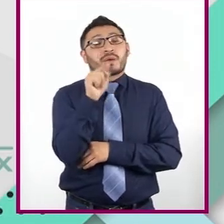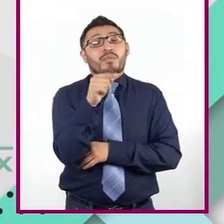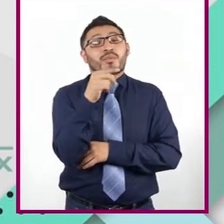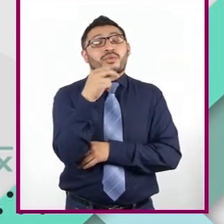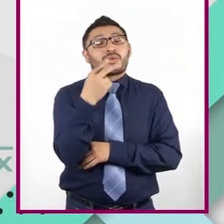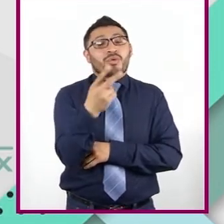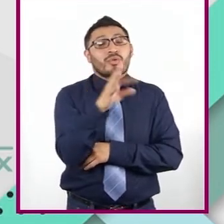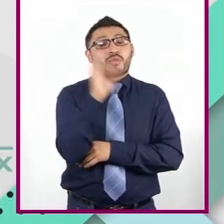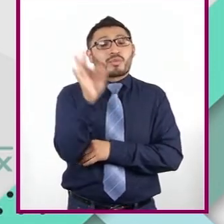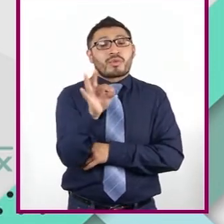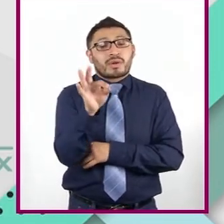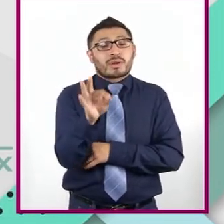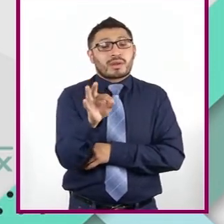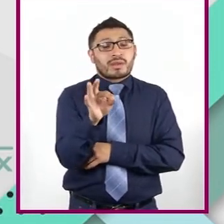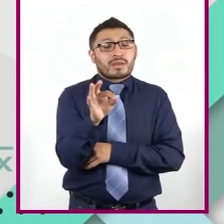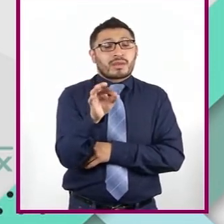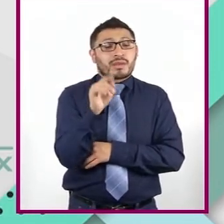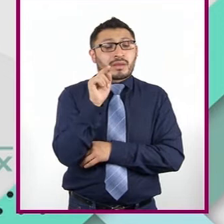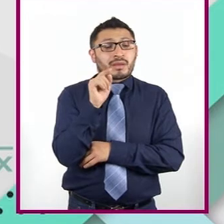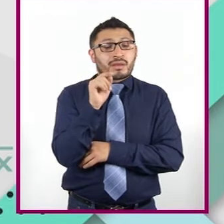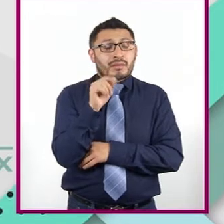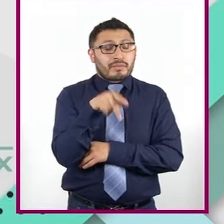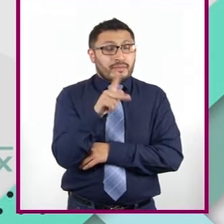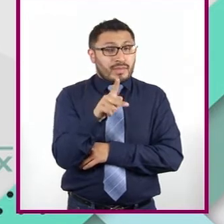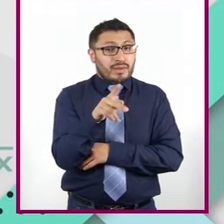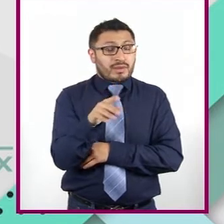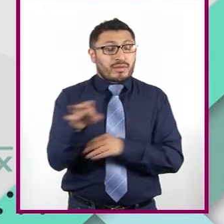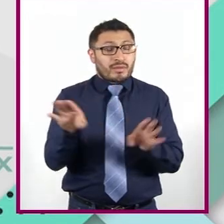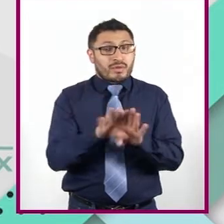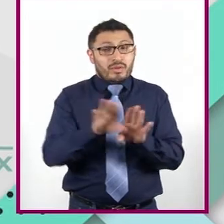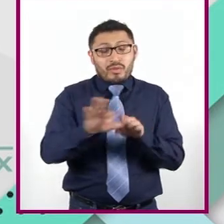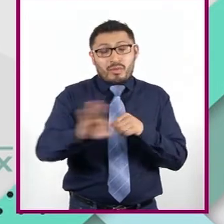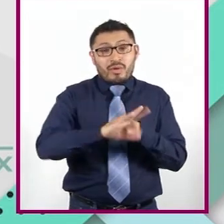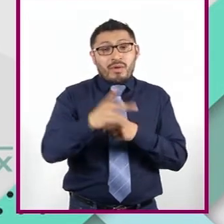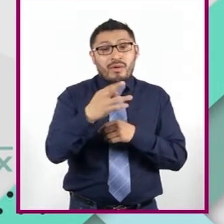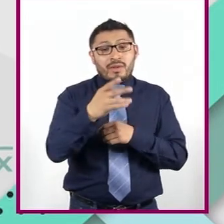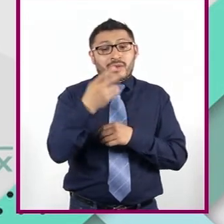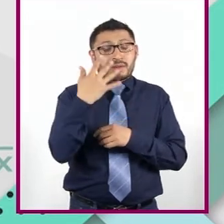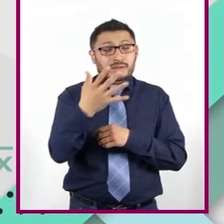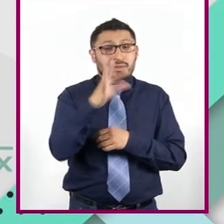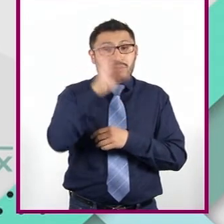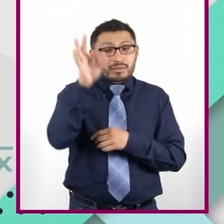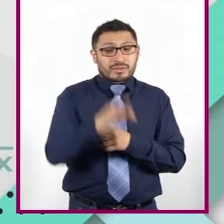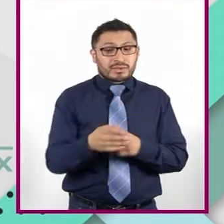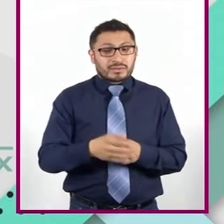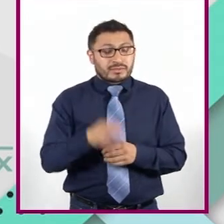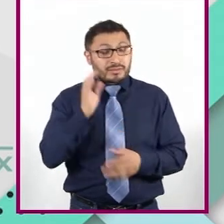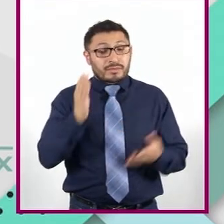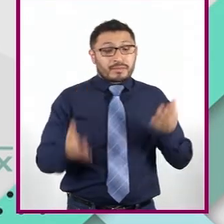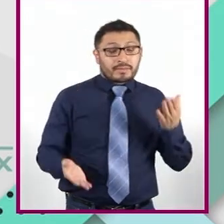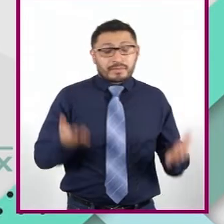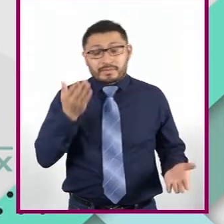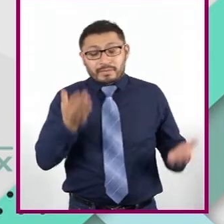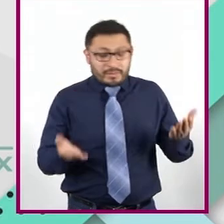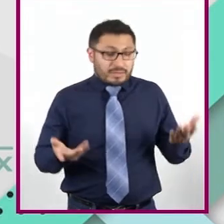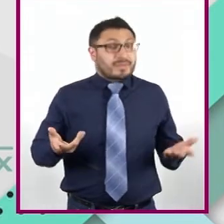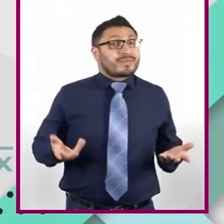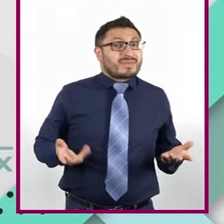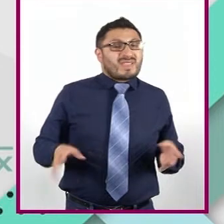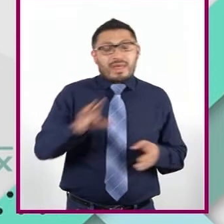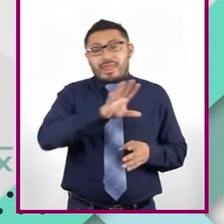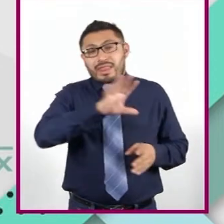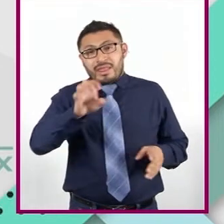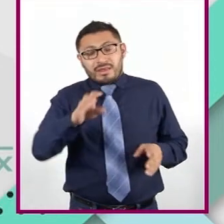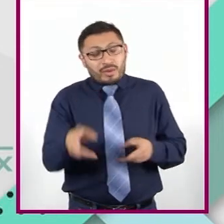pero tiende a acercarse al 25%. Cuando comparamos esta probabilidad frecuencial con